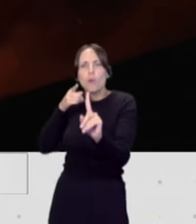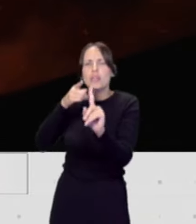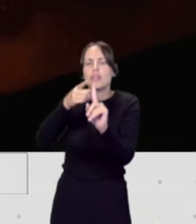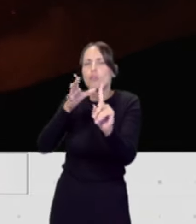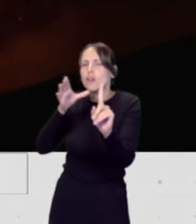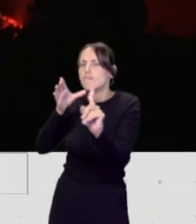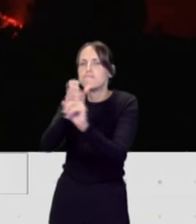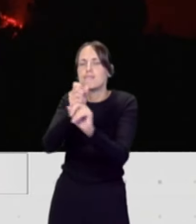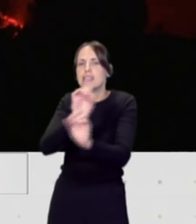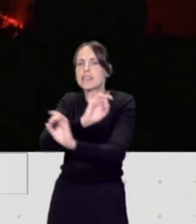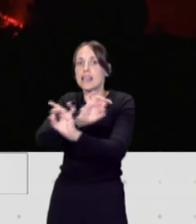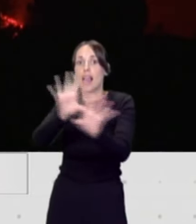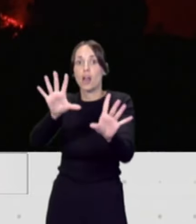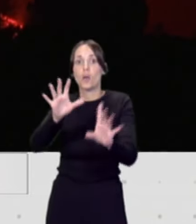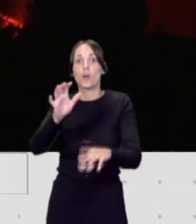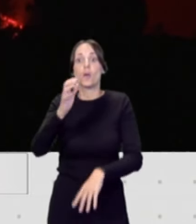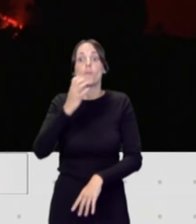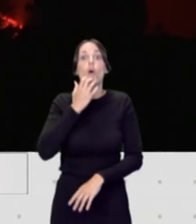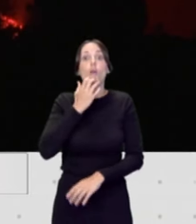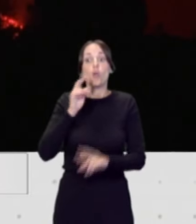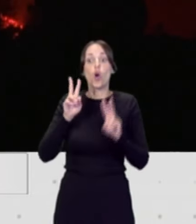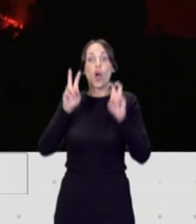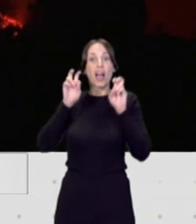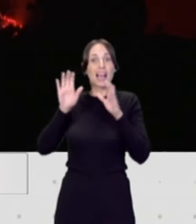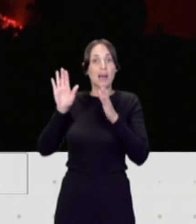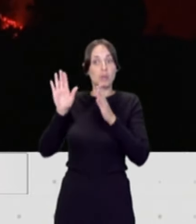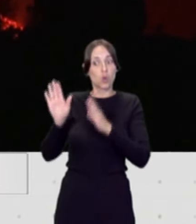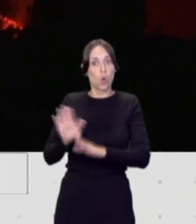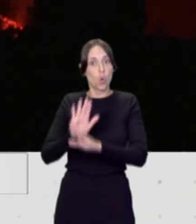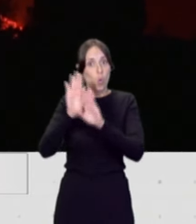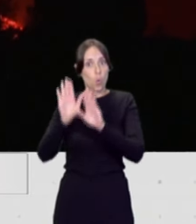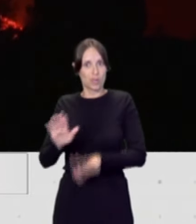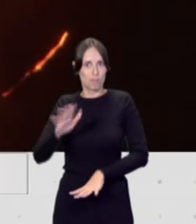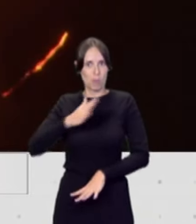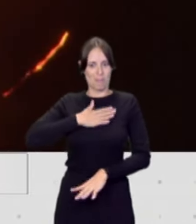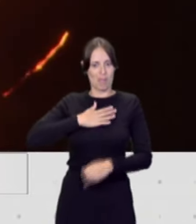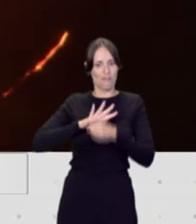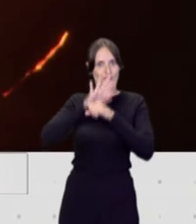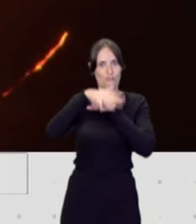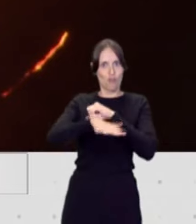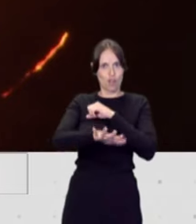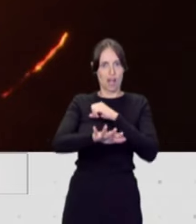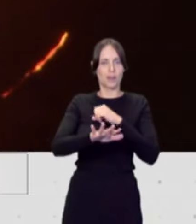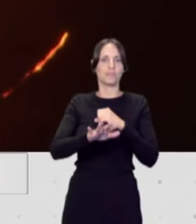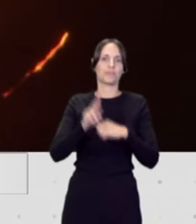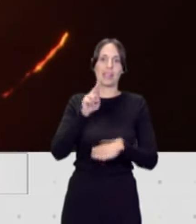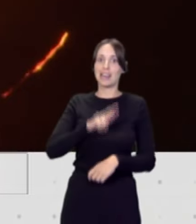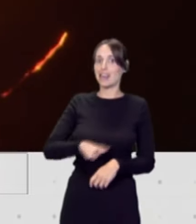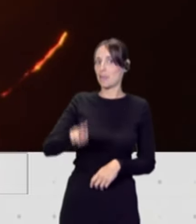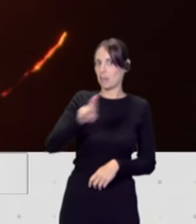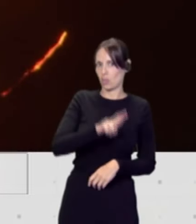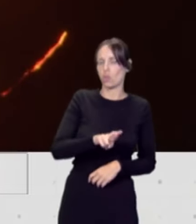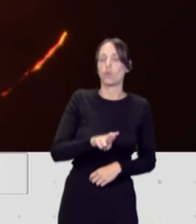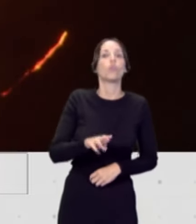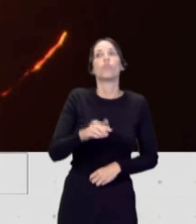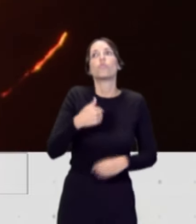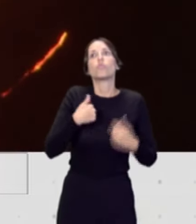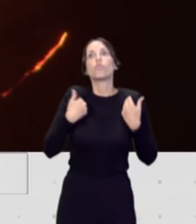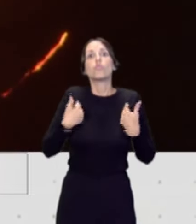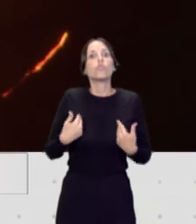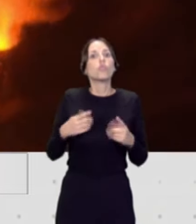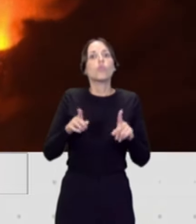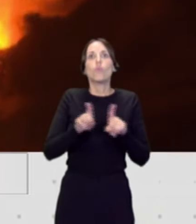alcanzar. En el caso del último capítulo, que es el volcán Tajogaite, pues repito, soy